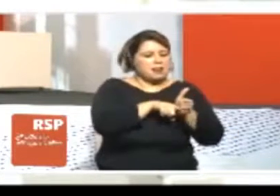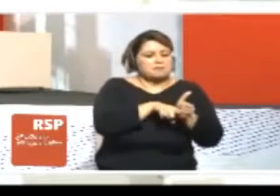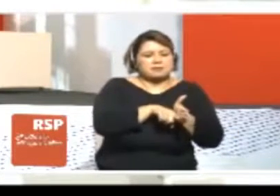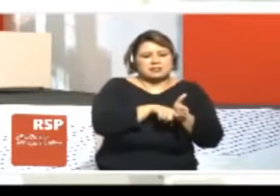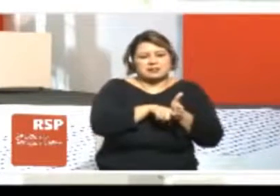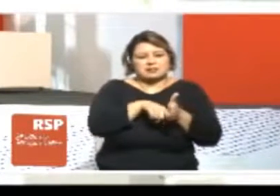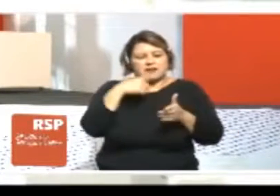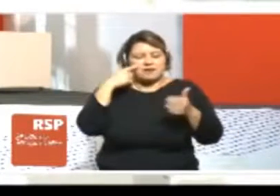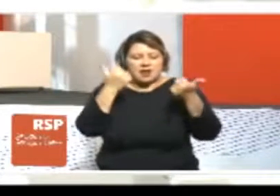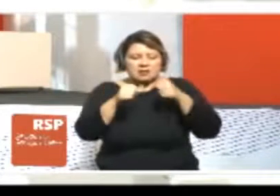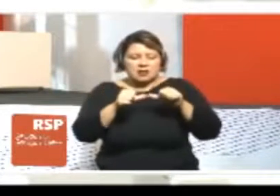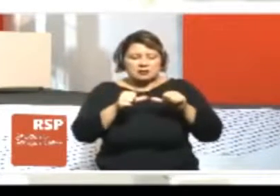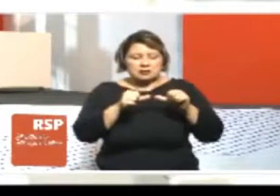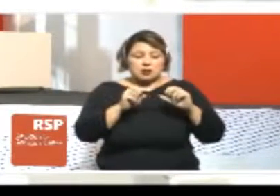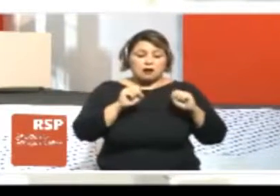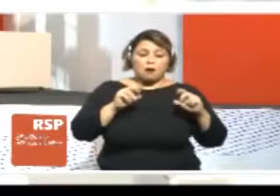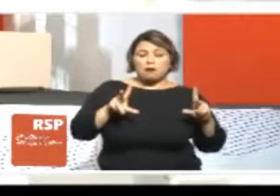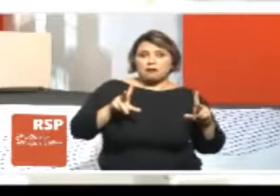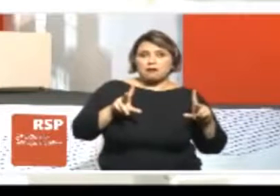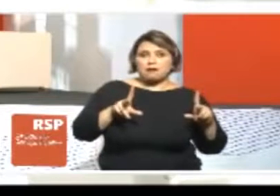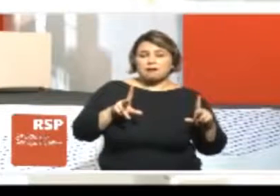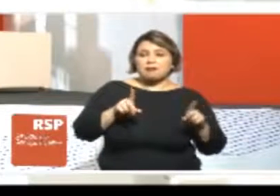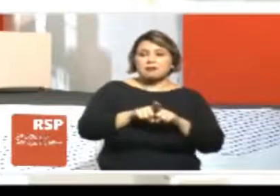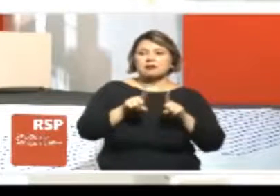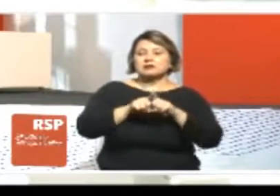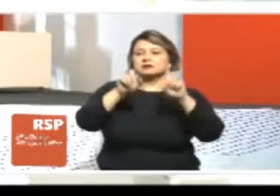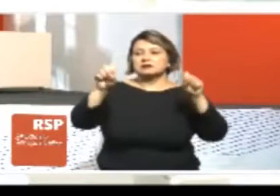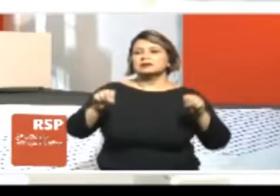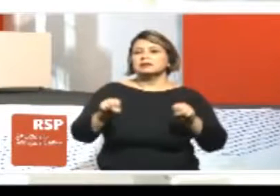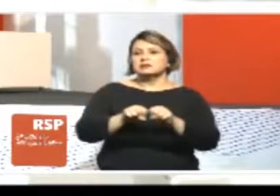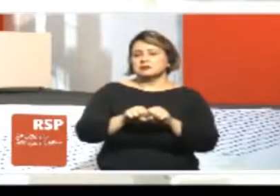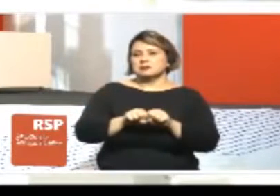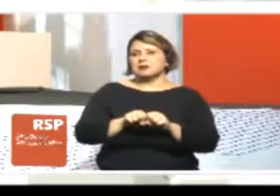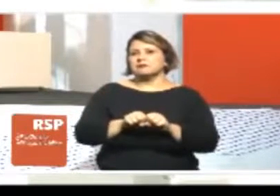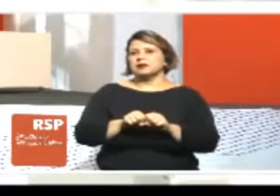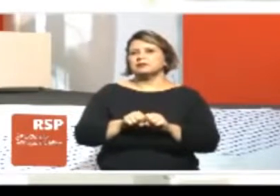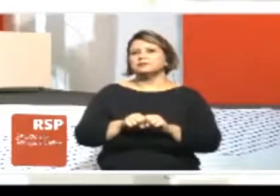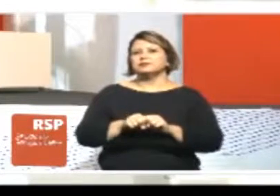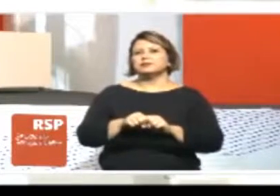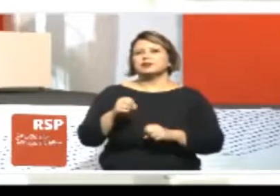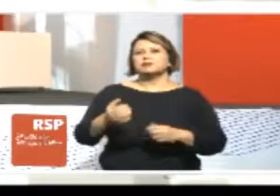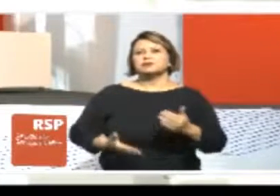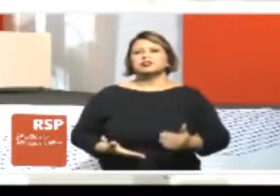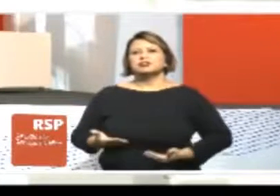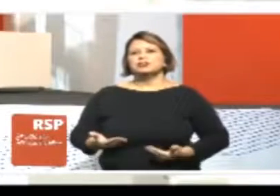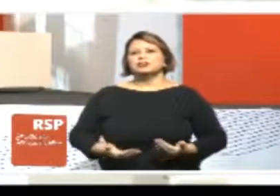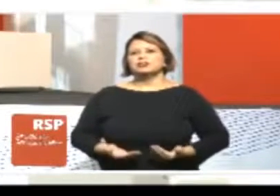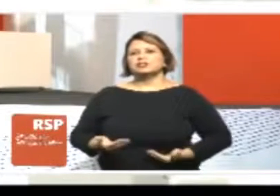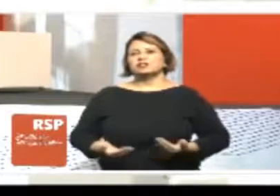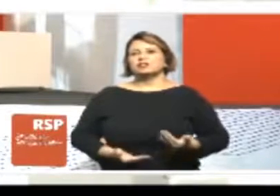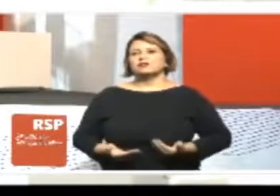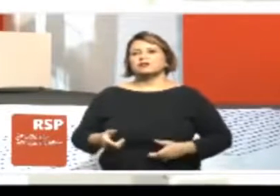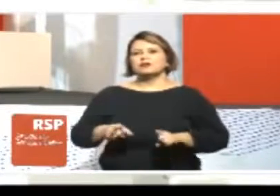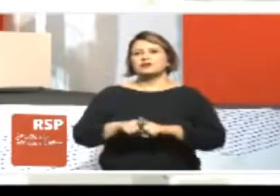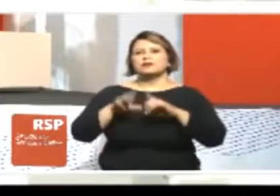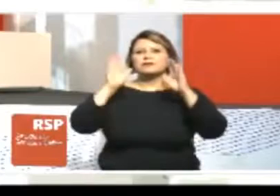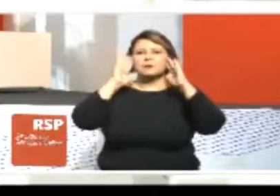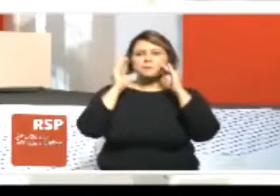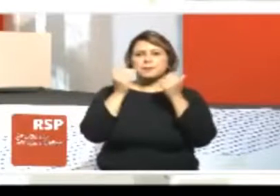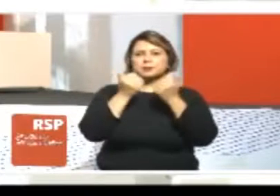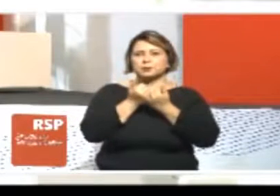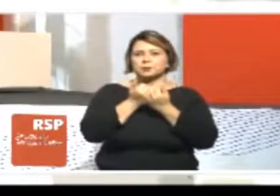del Civil Service, del sistema del servicio civil en México. ¿Cuánto? Esa es otra forma de promover